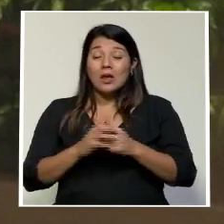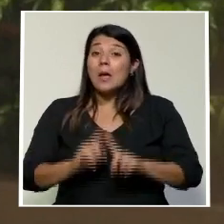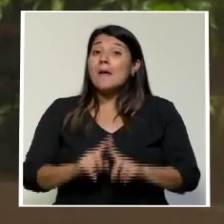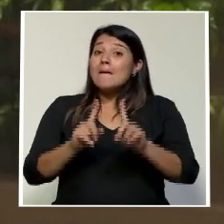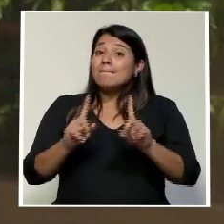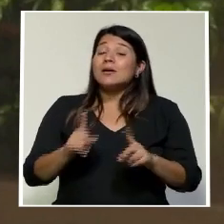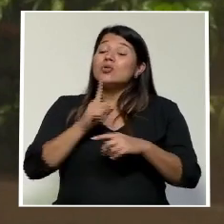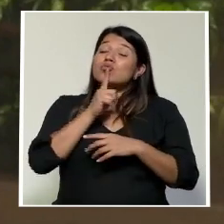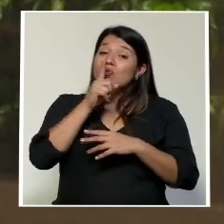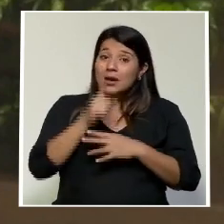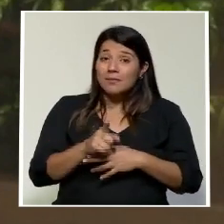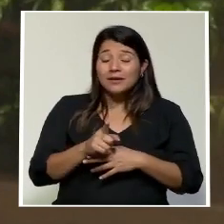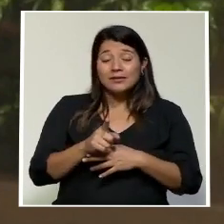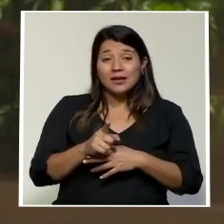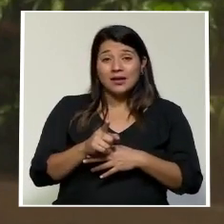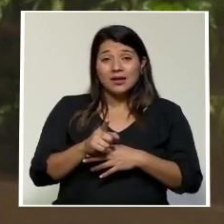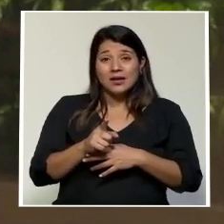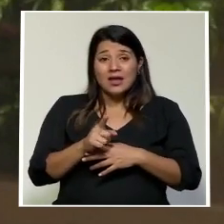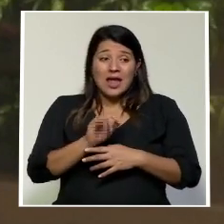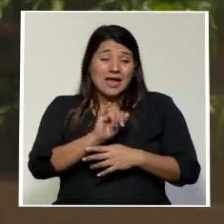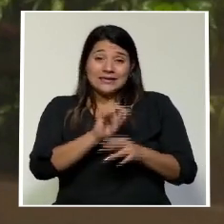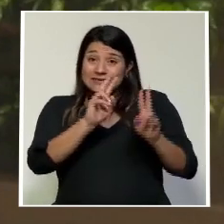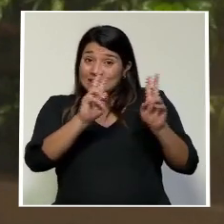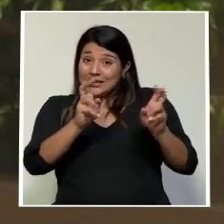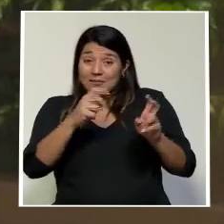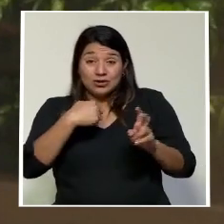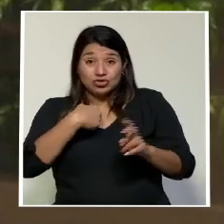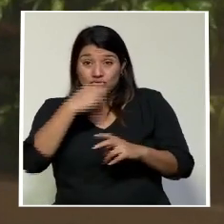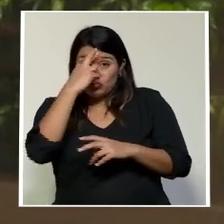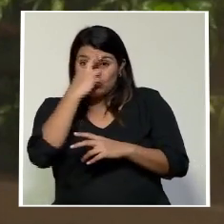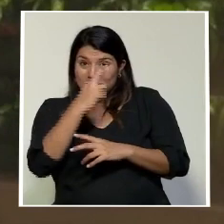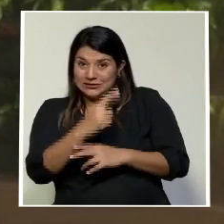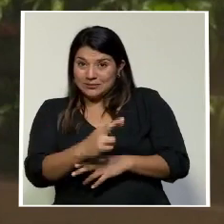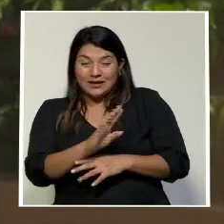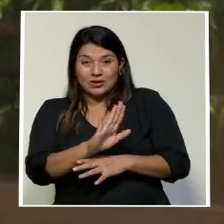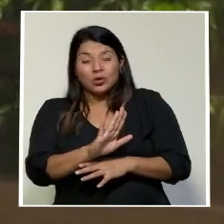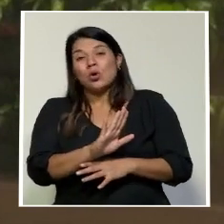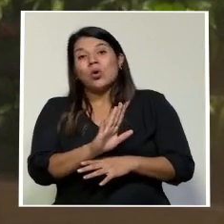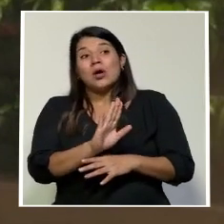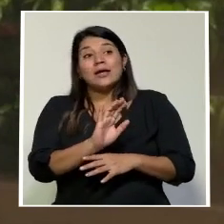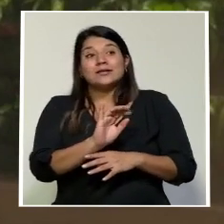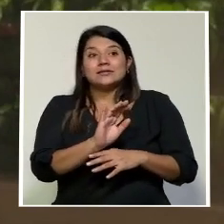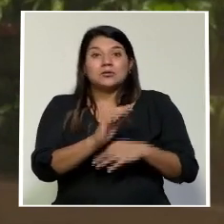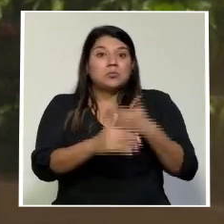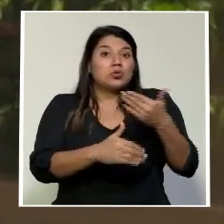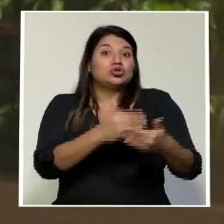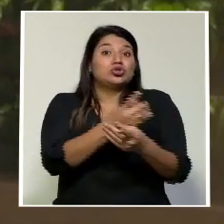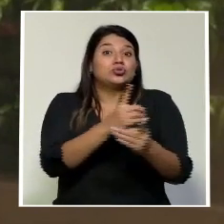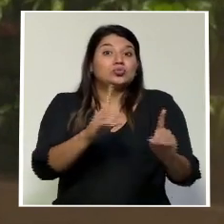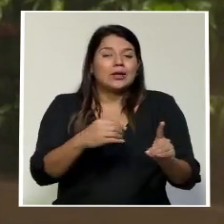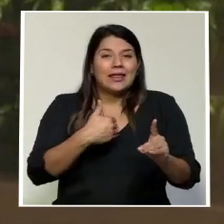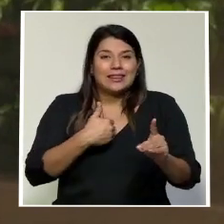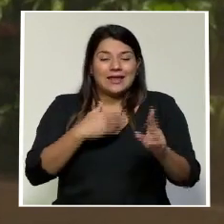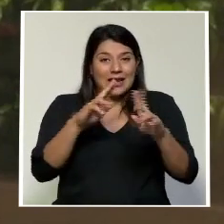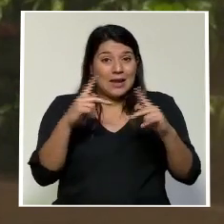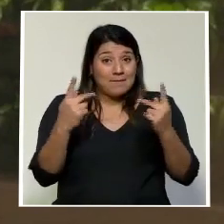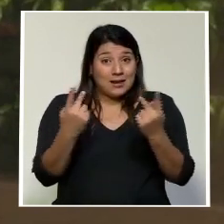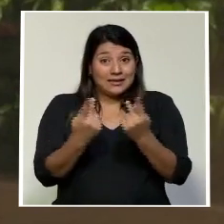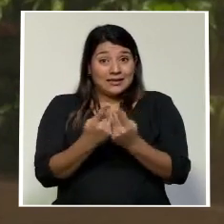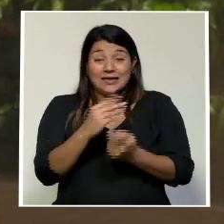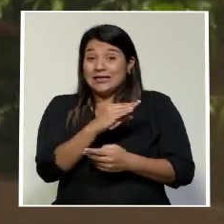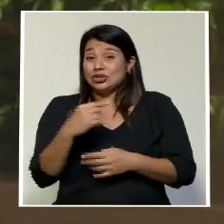verdaderamente yo, en eso es un tema que yo respeto mucho, el que hacer democrático del partido y no me quiero